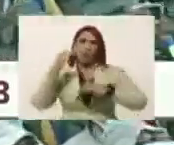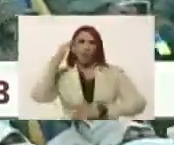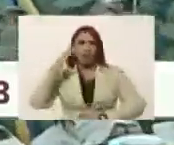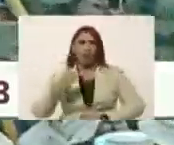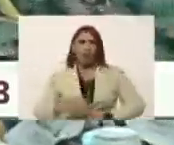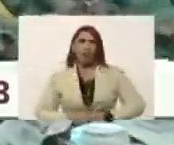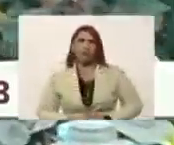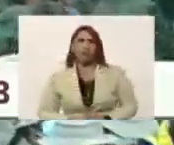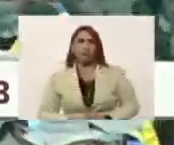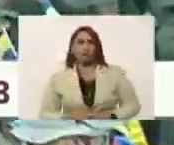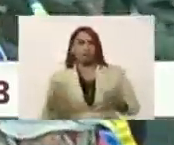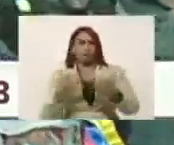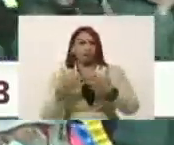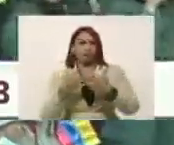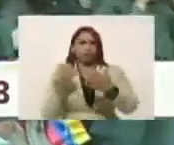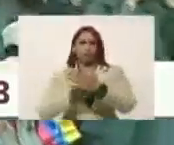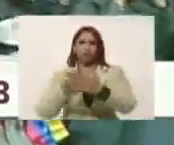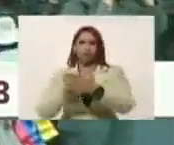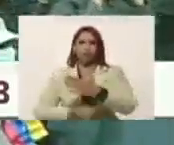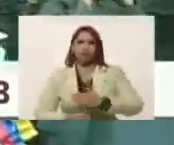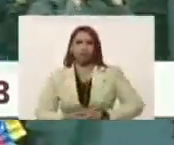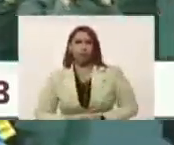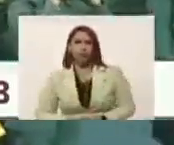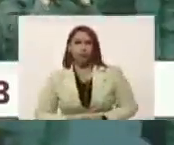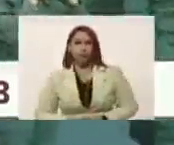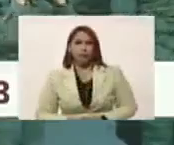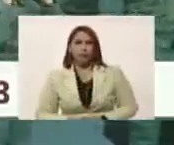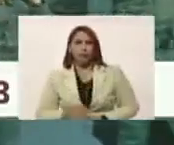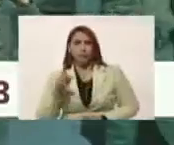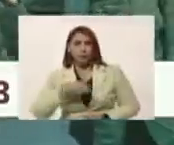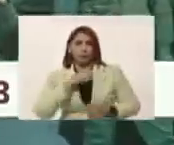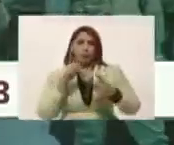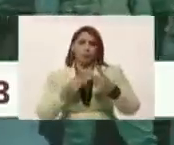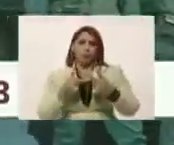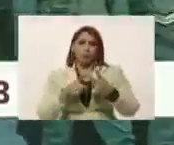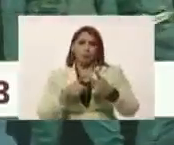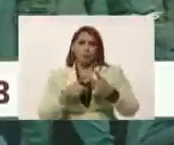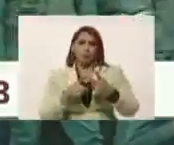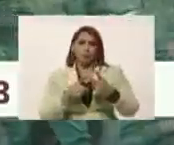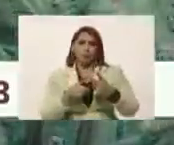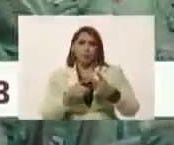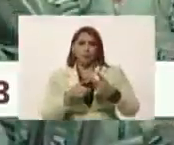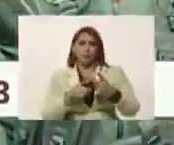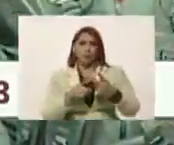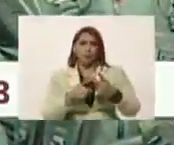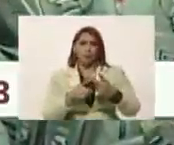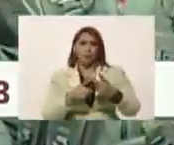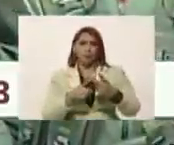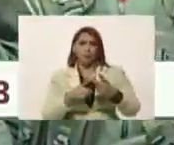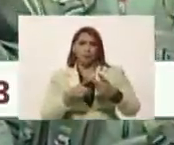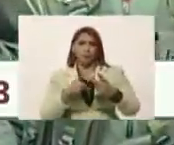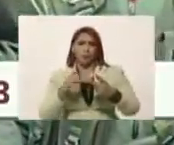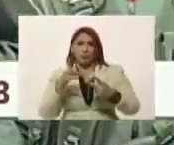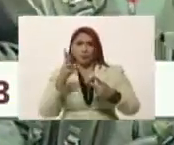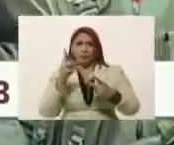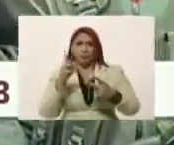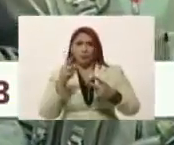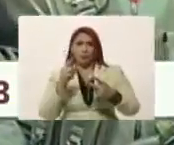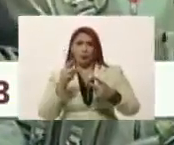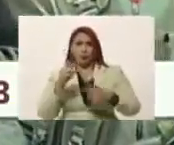guerrero, batallador, al mayor general Dubulay segundo comandante y